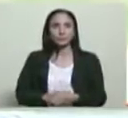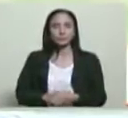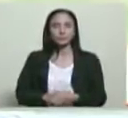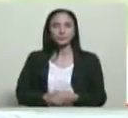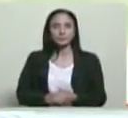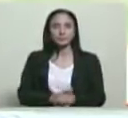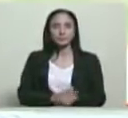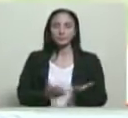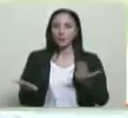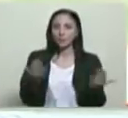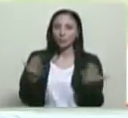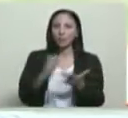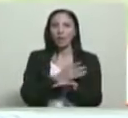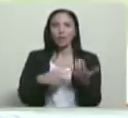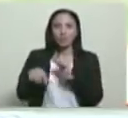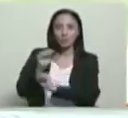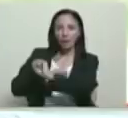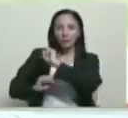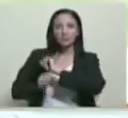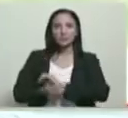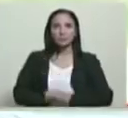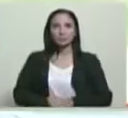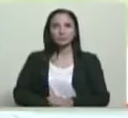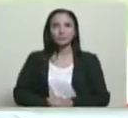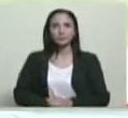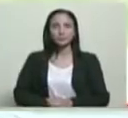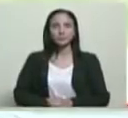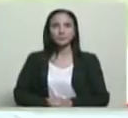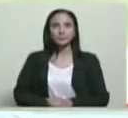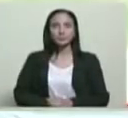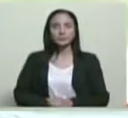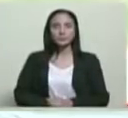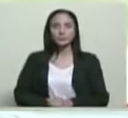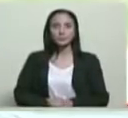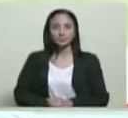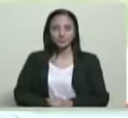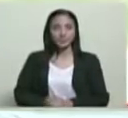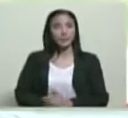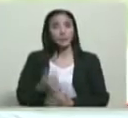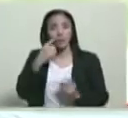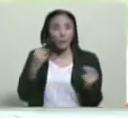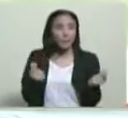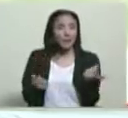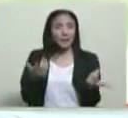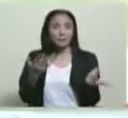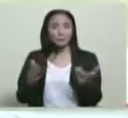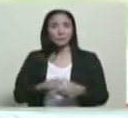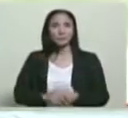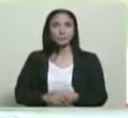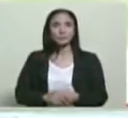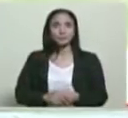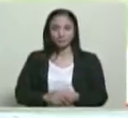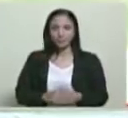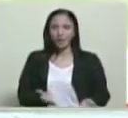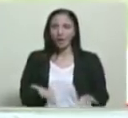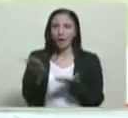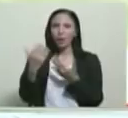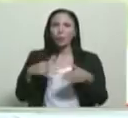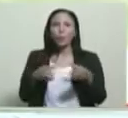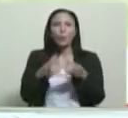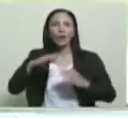boxeador o un buen karateca tiene su guardia siempre en alto. Ahí están los karatecas, mira.